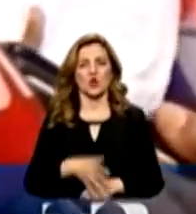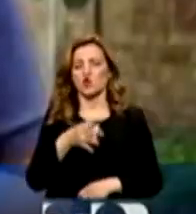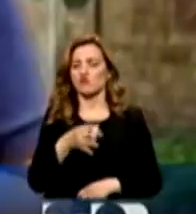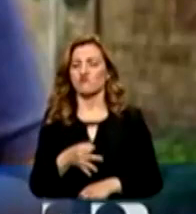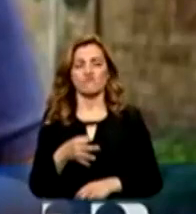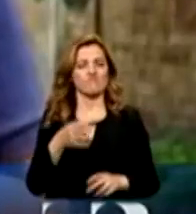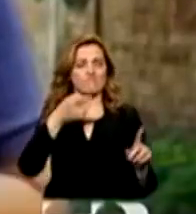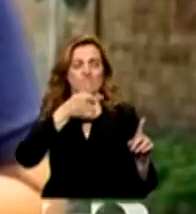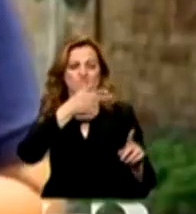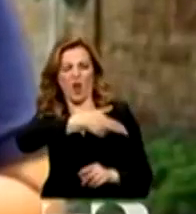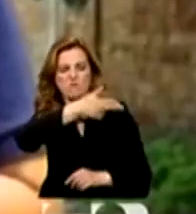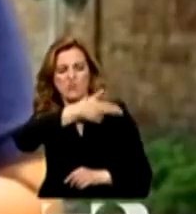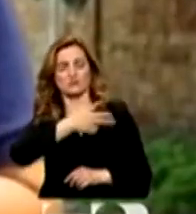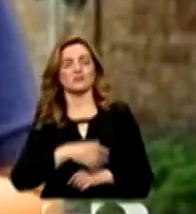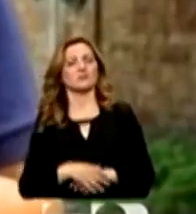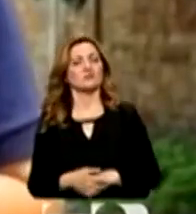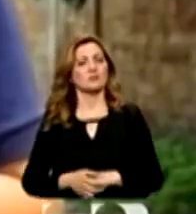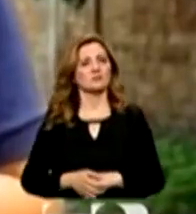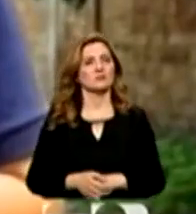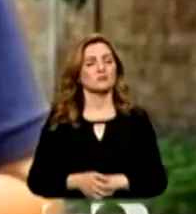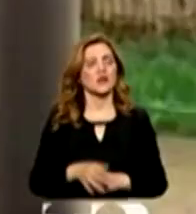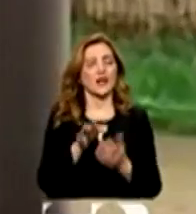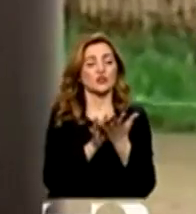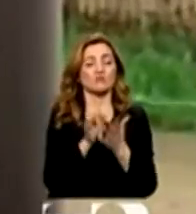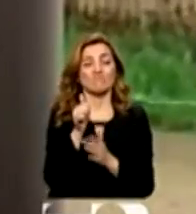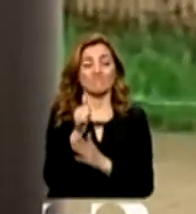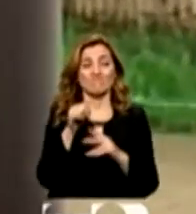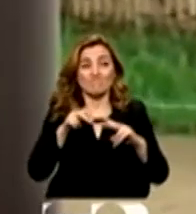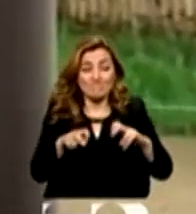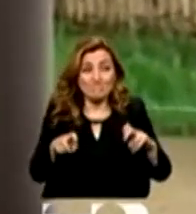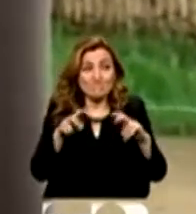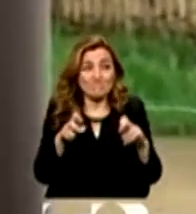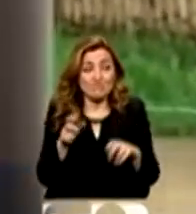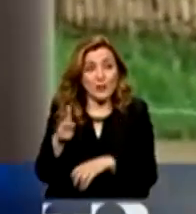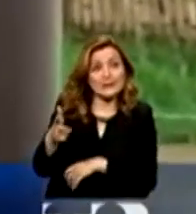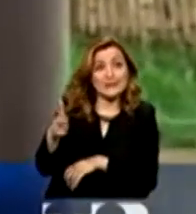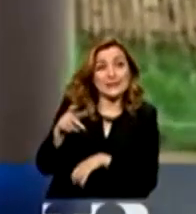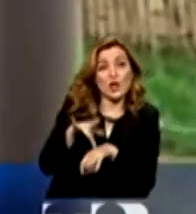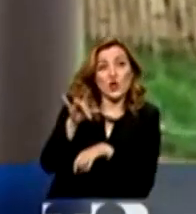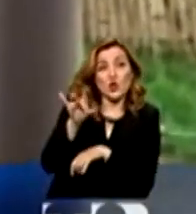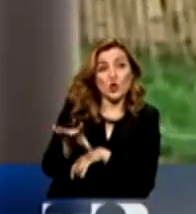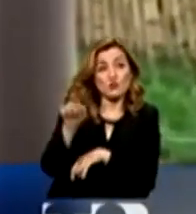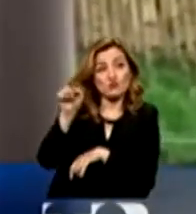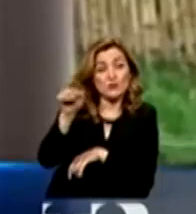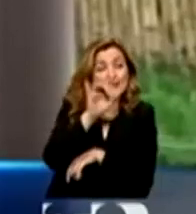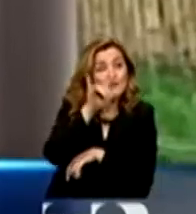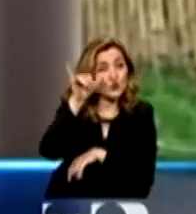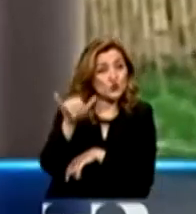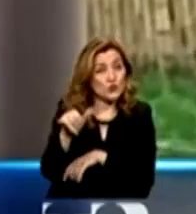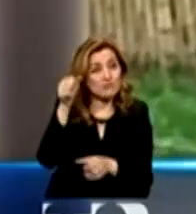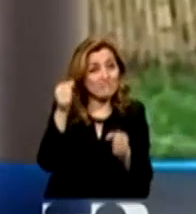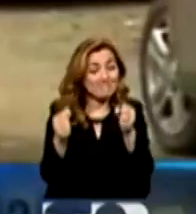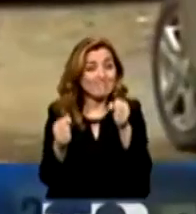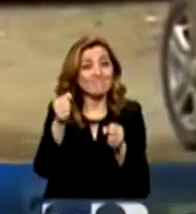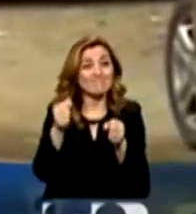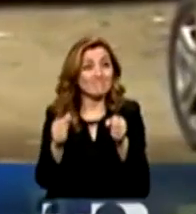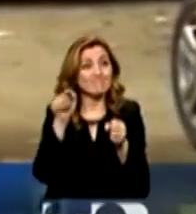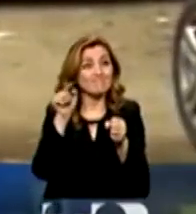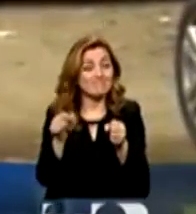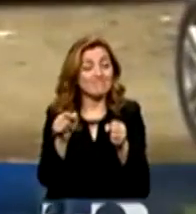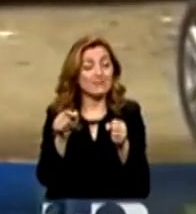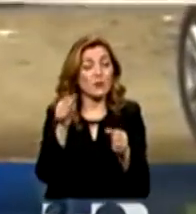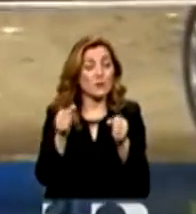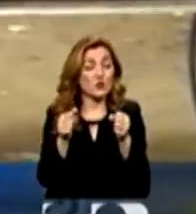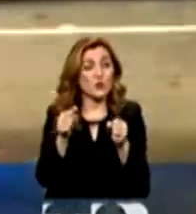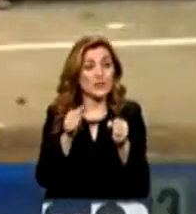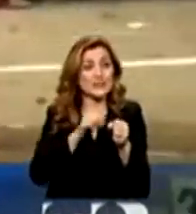¿no? Cabe destacar que en este mismo cantón se investiga el abandono y quema de un vehículo con similares características en el que se movilizaban